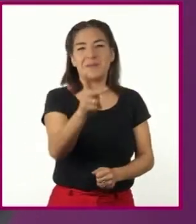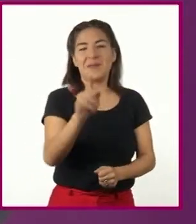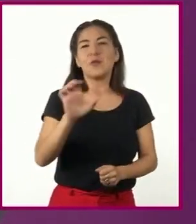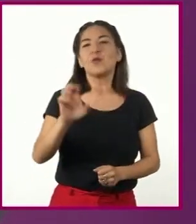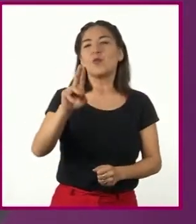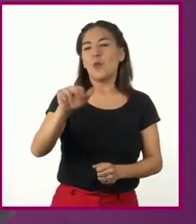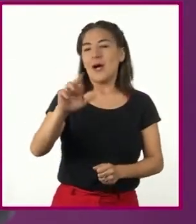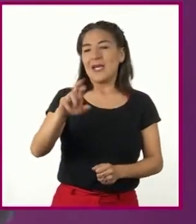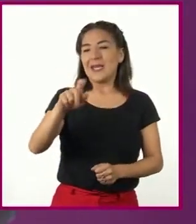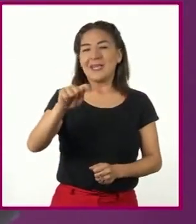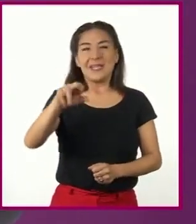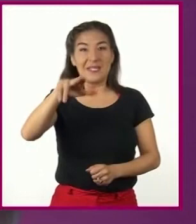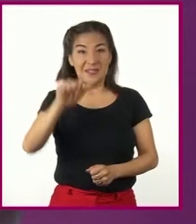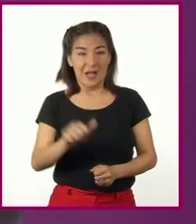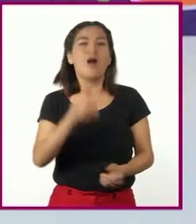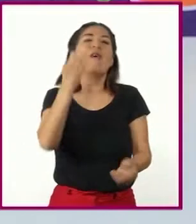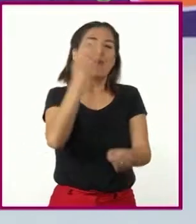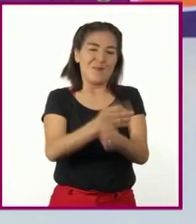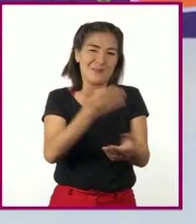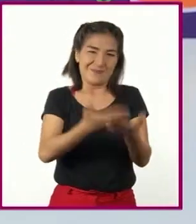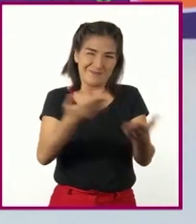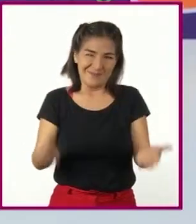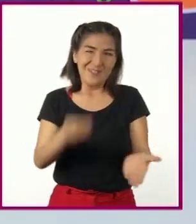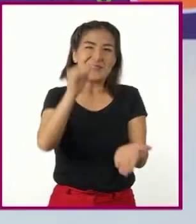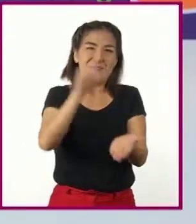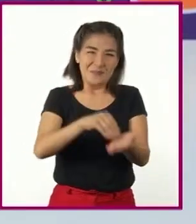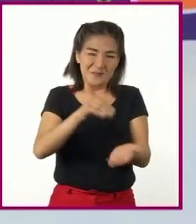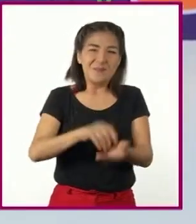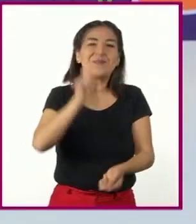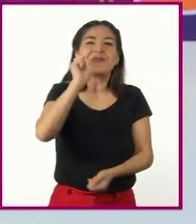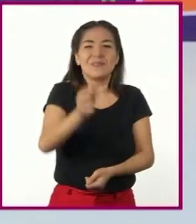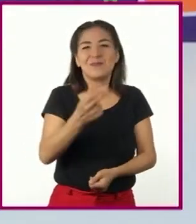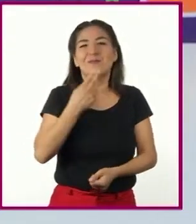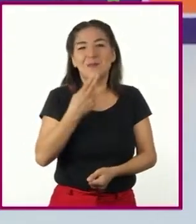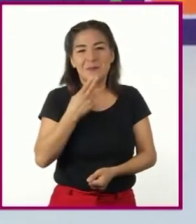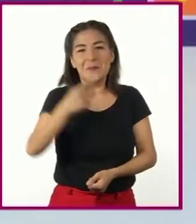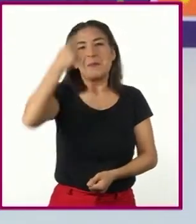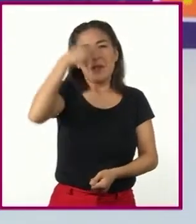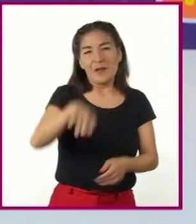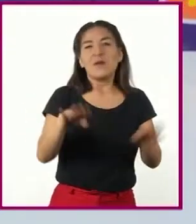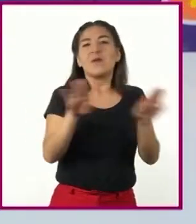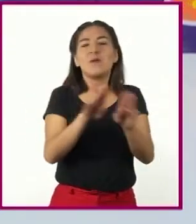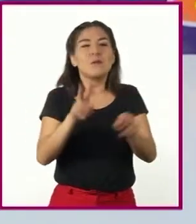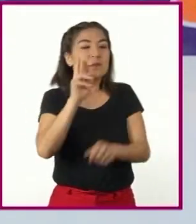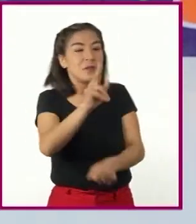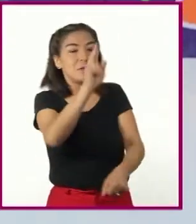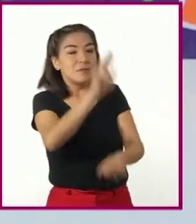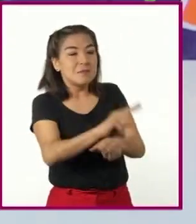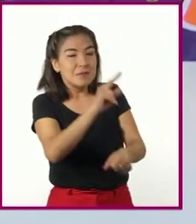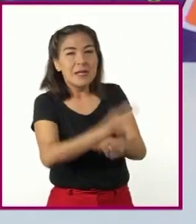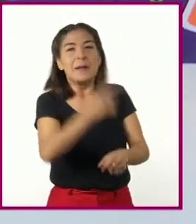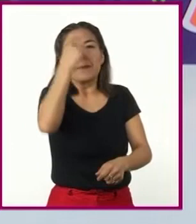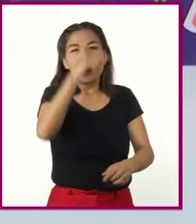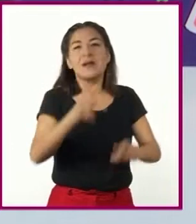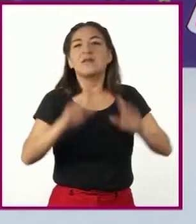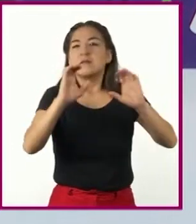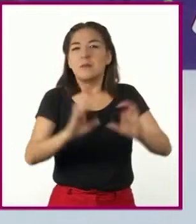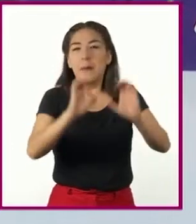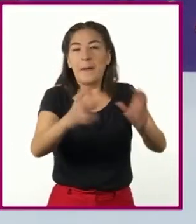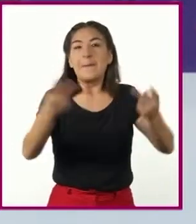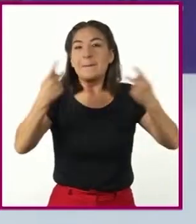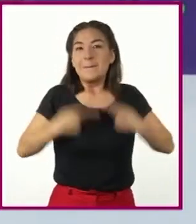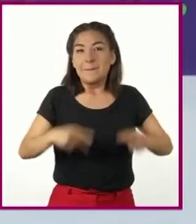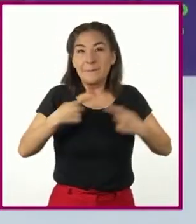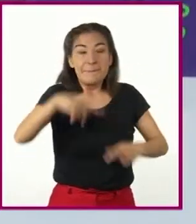cuarentena, que aún seguimos utilizando para referirnos al periodo de observación al que se debe someter una persona